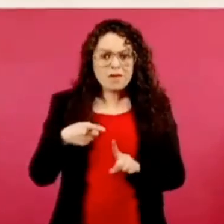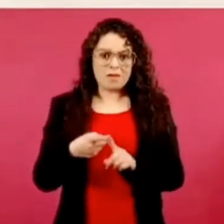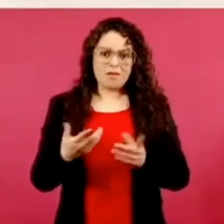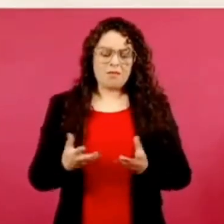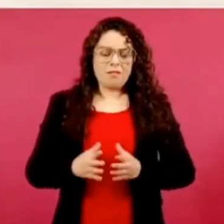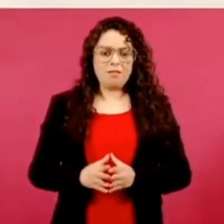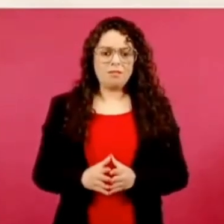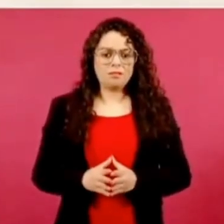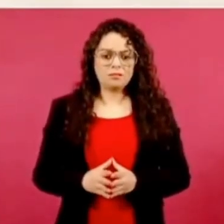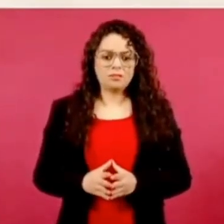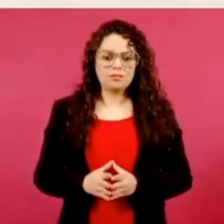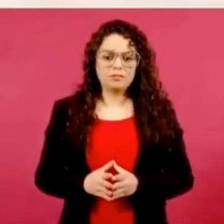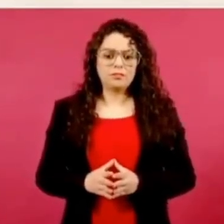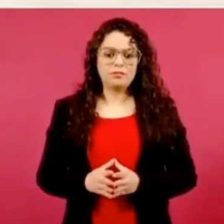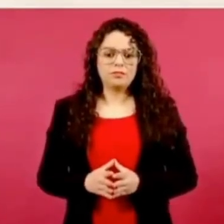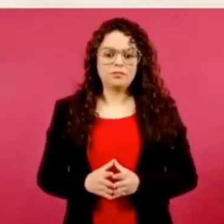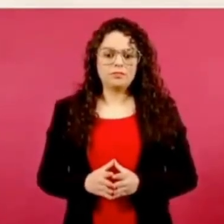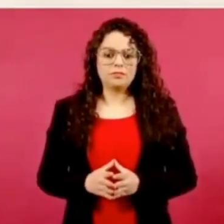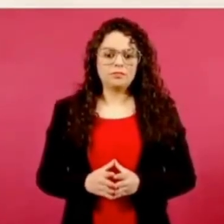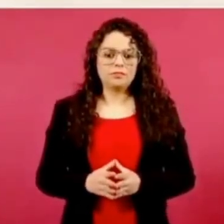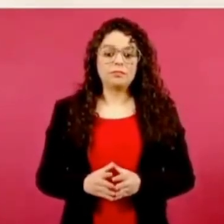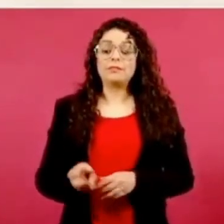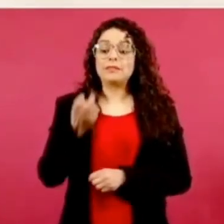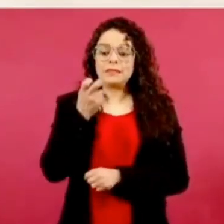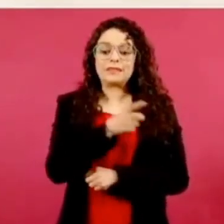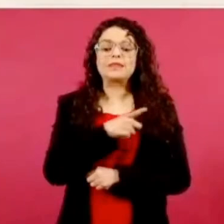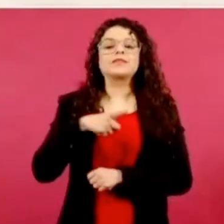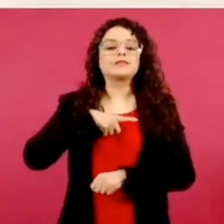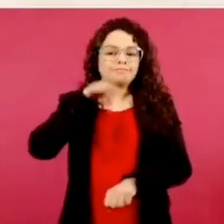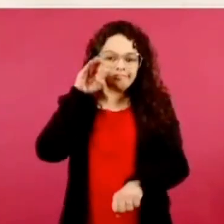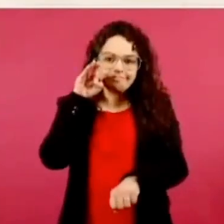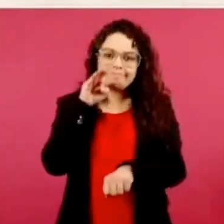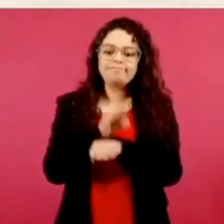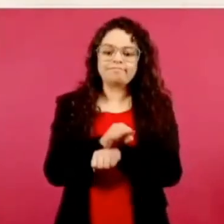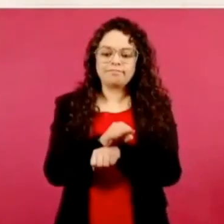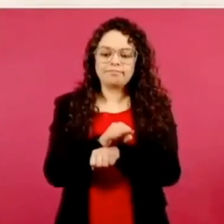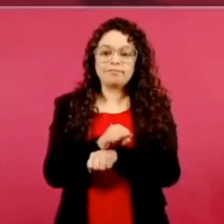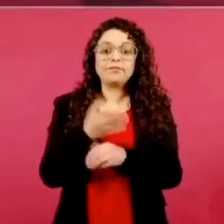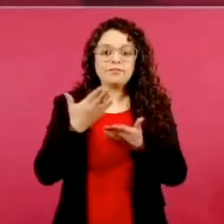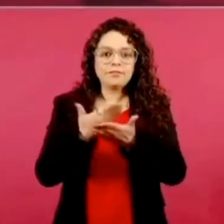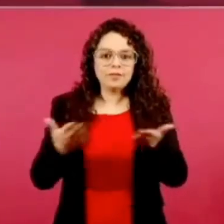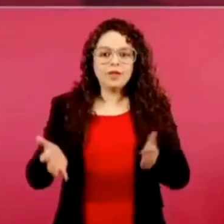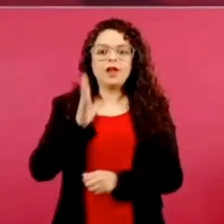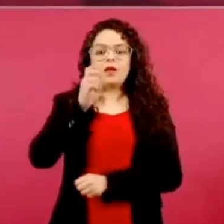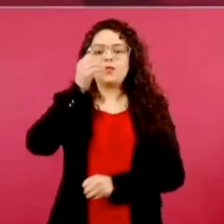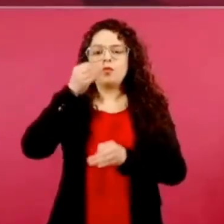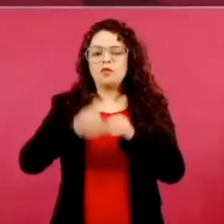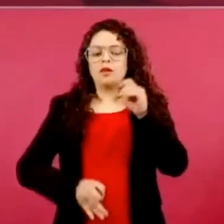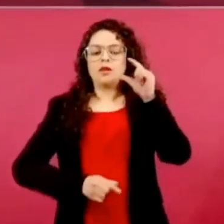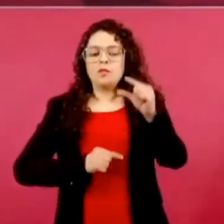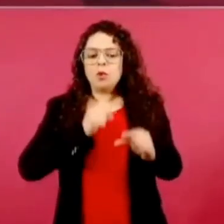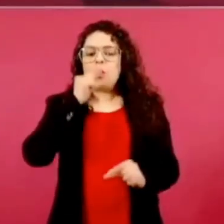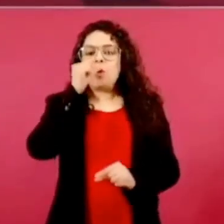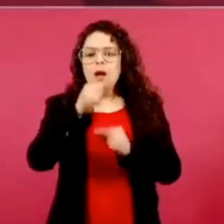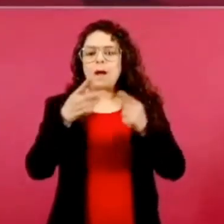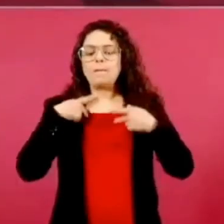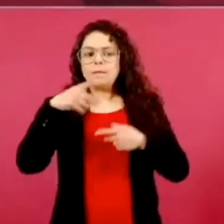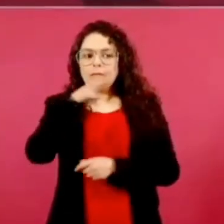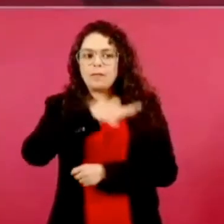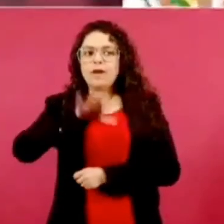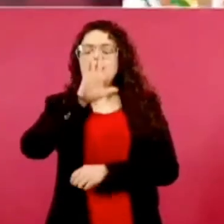eso, fortalecerlo, y se está entendiendo cada vez más. Es un gran orgullo ser